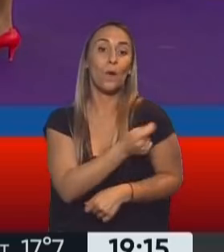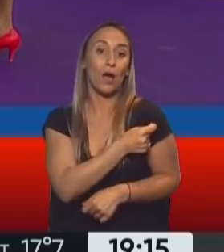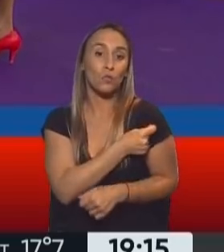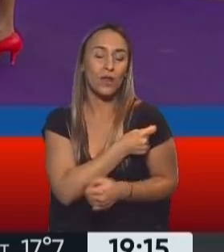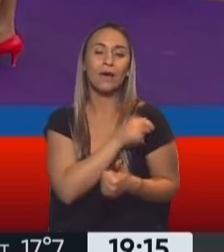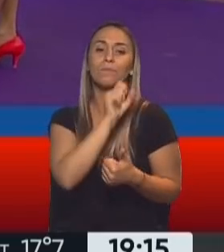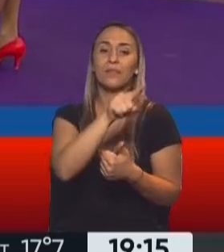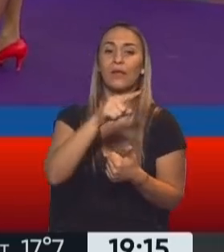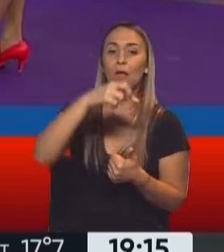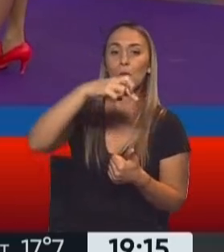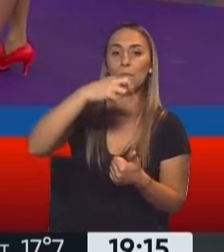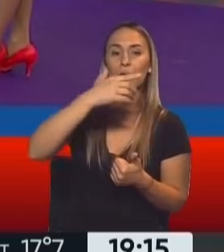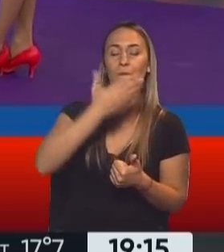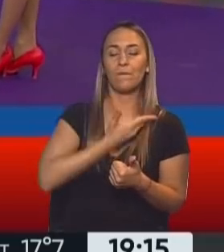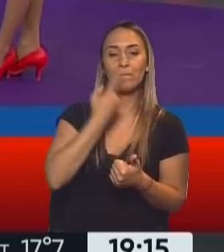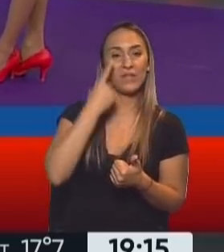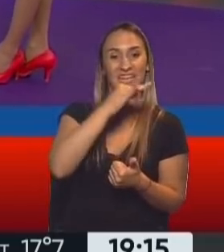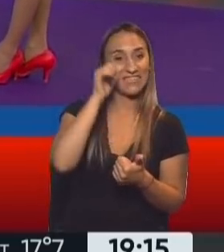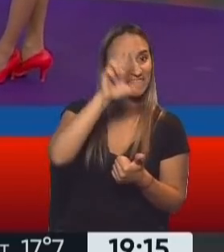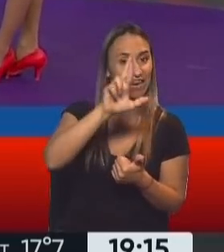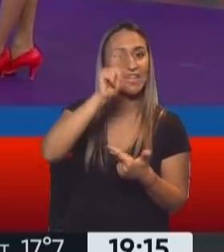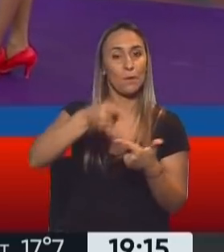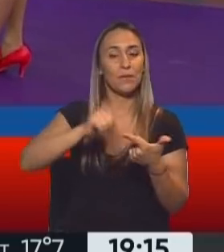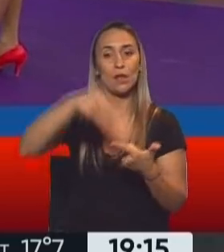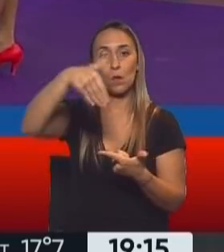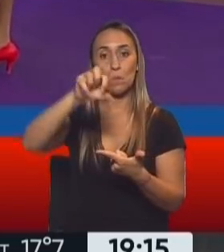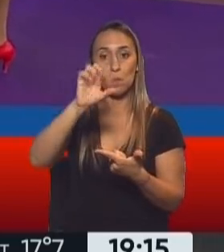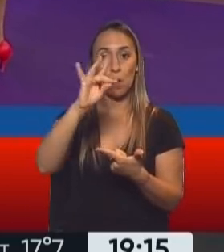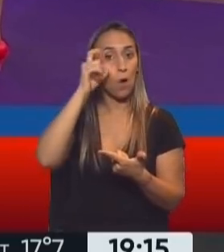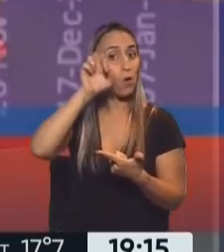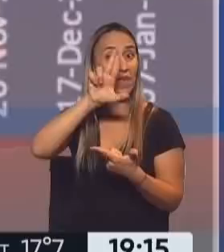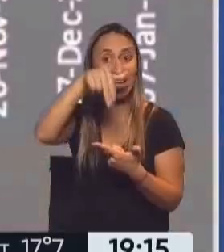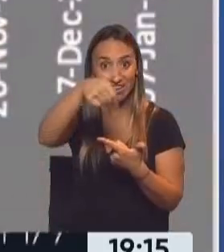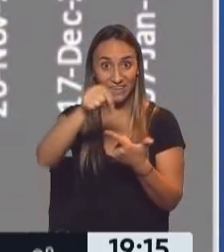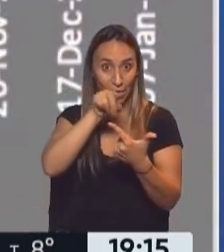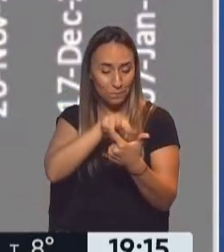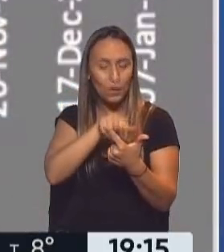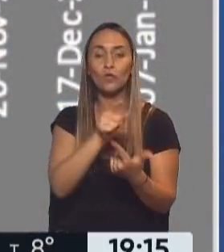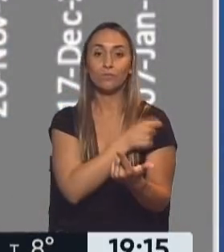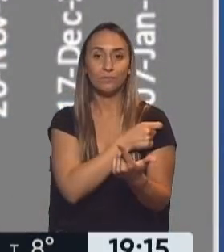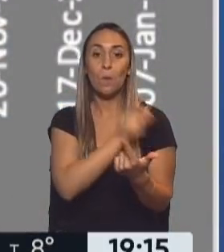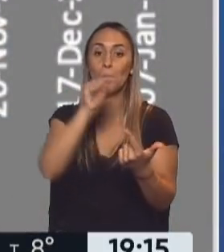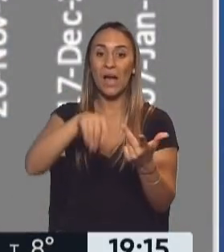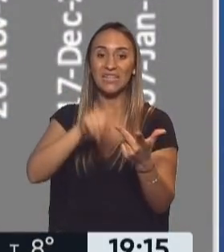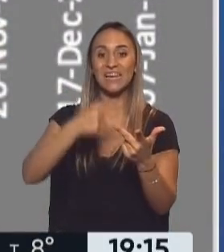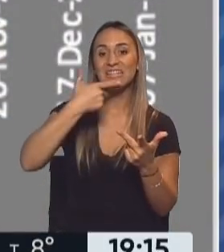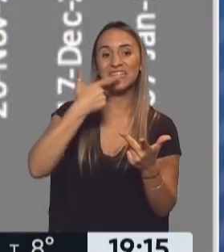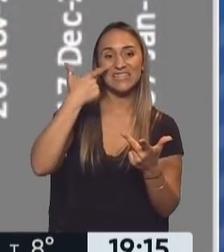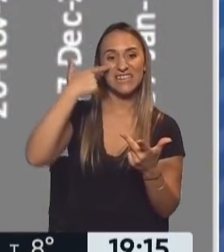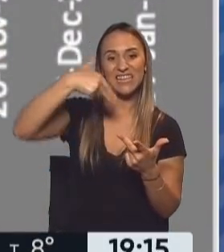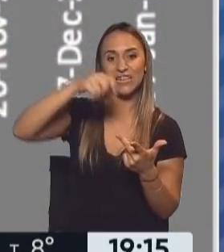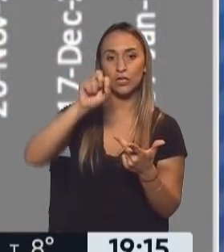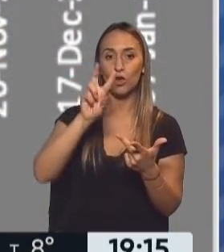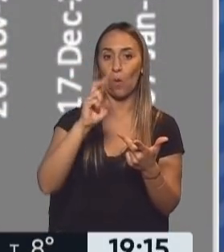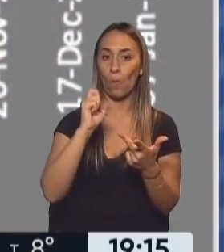y Moderna, Chile tiene su mayoría con una vacuna que es Sinovac, ¿sí? Claro. Que se acuerda que